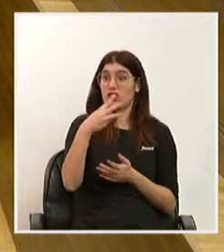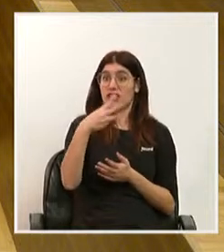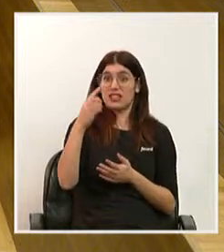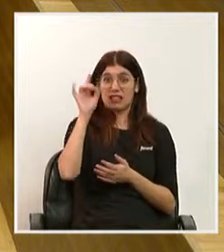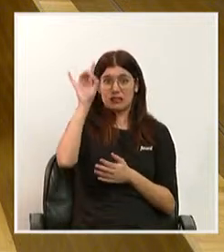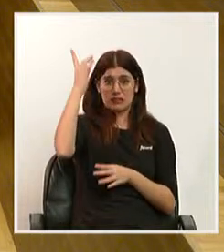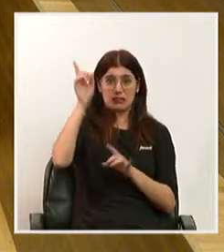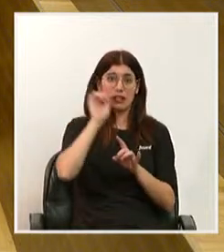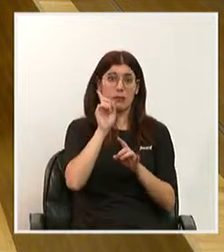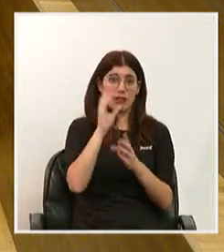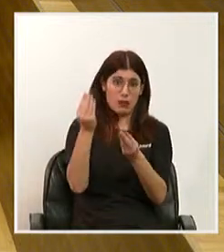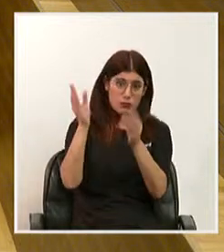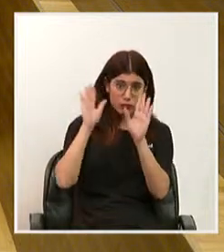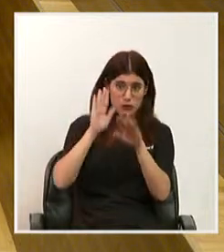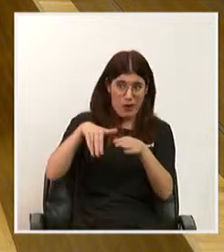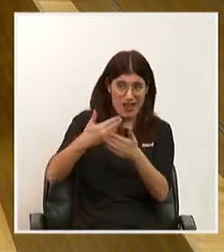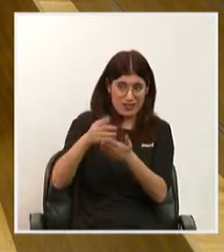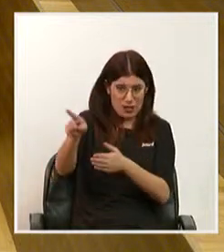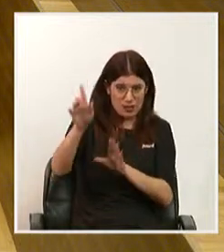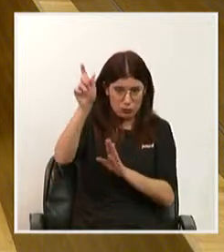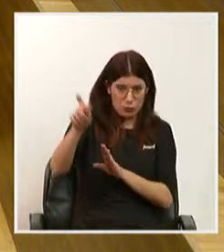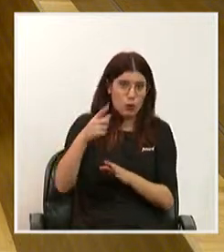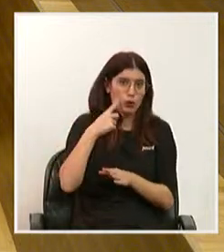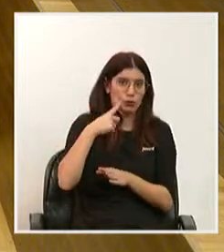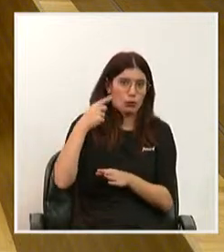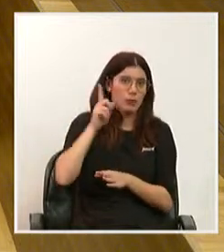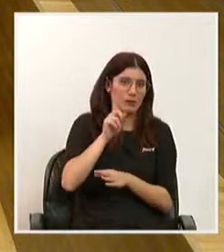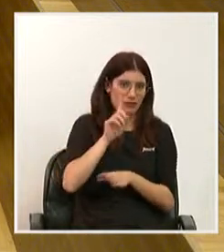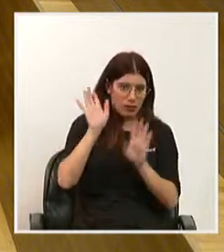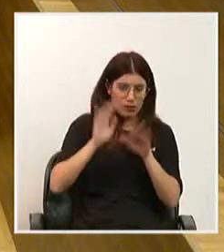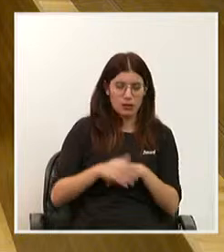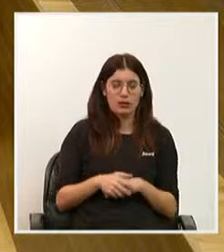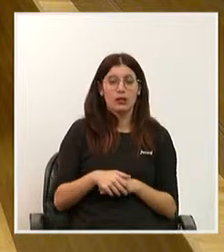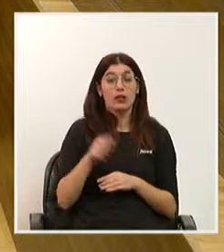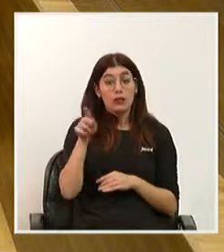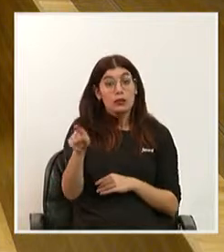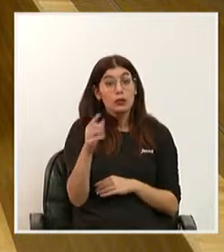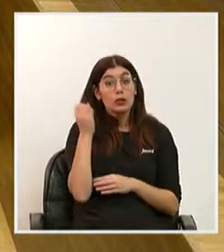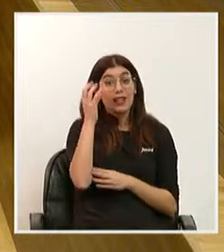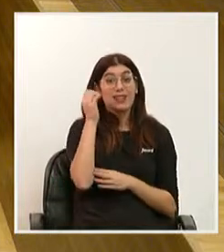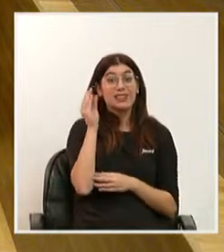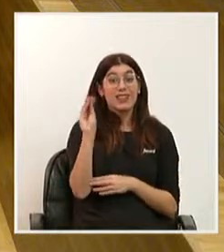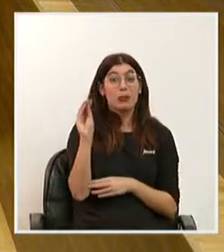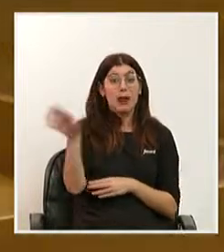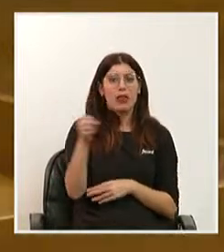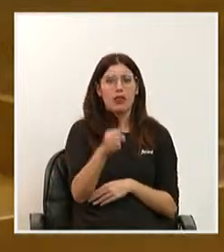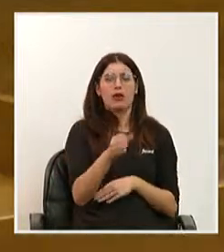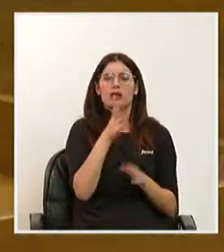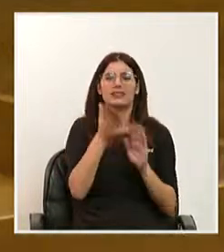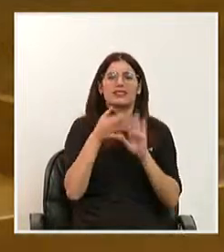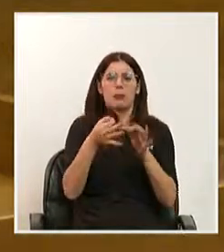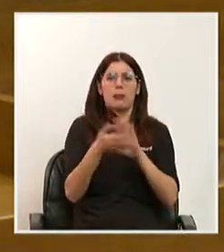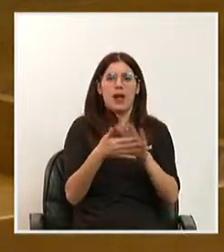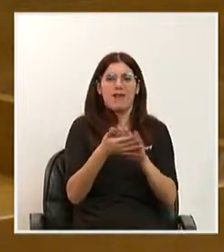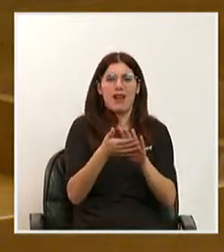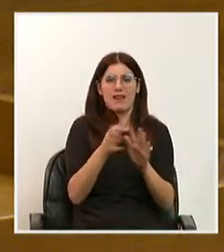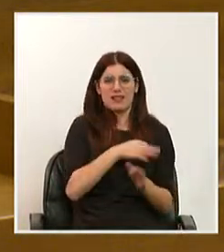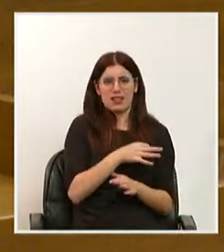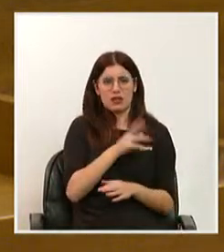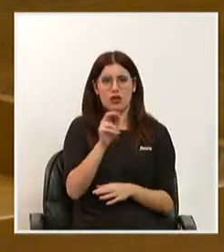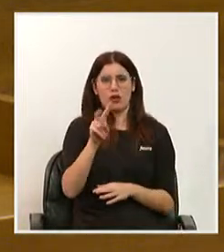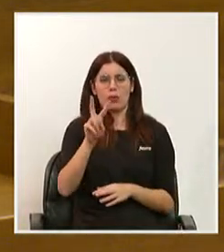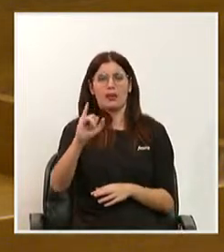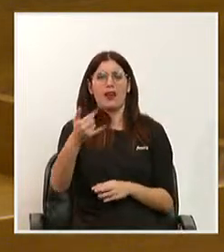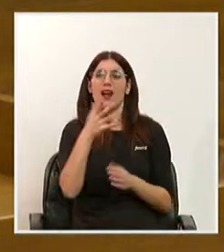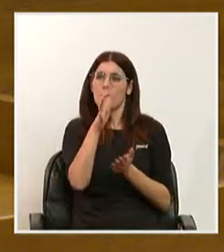inventarse Hasta para usted señor fullana y termino mire usted en la interpelación no paraba de decirle al Señor rovira hay informe de la